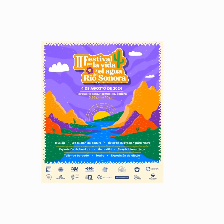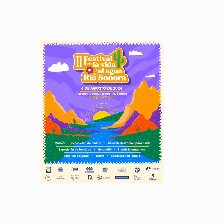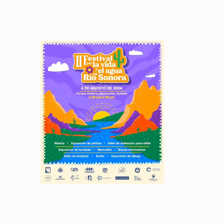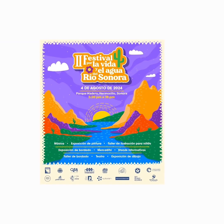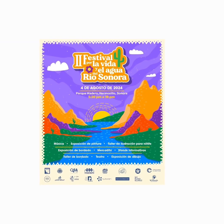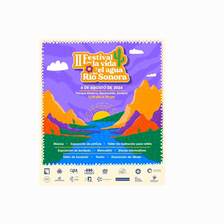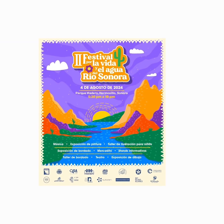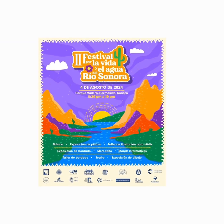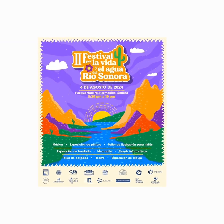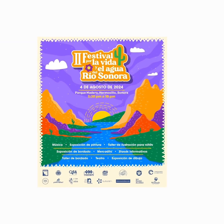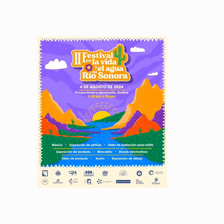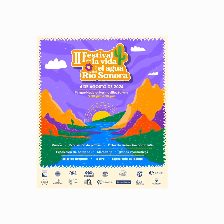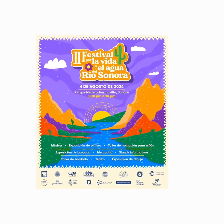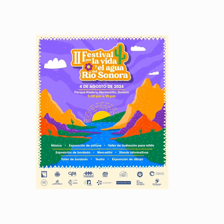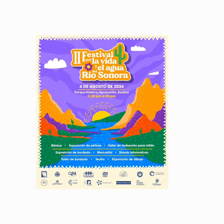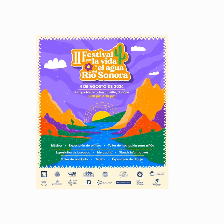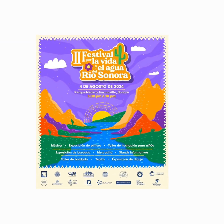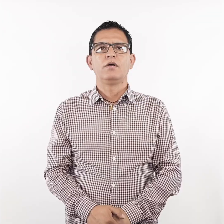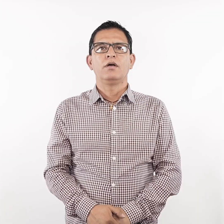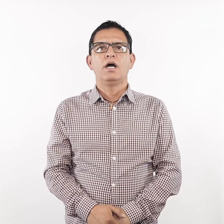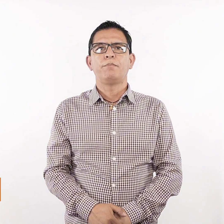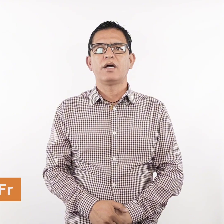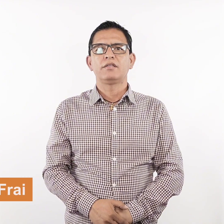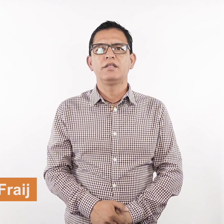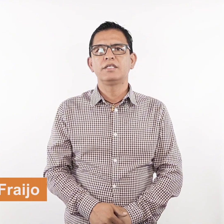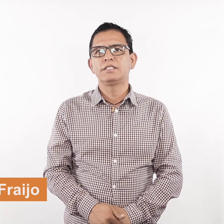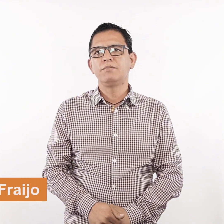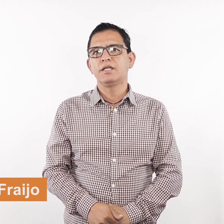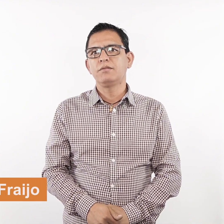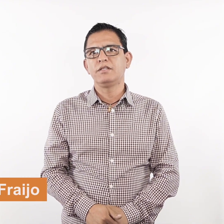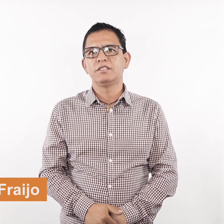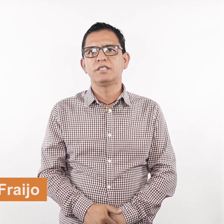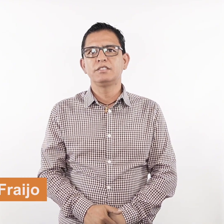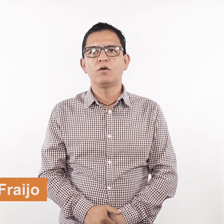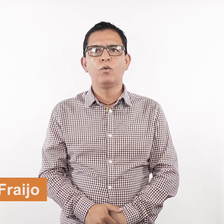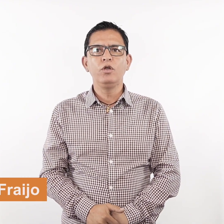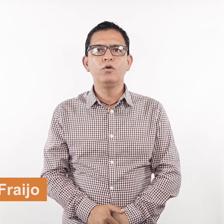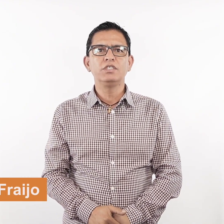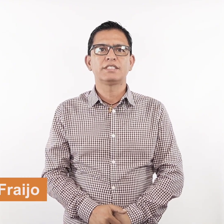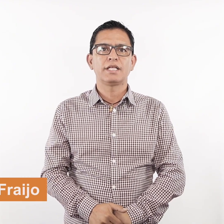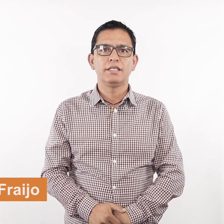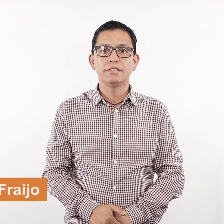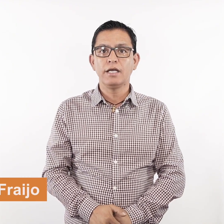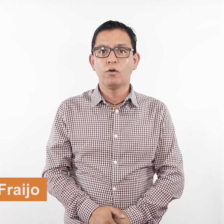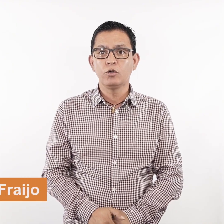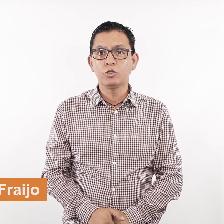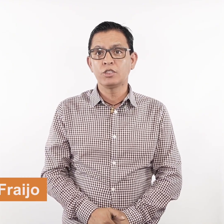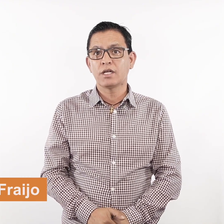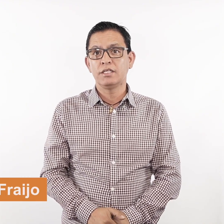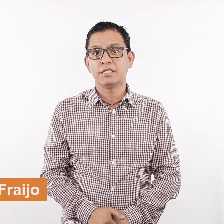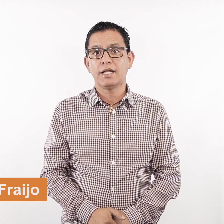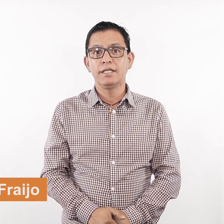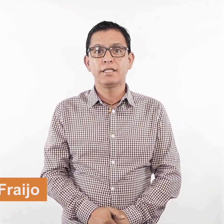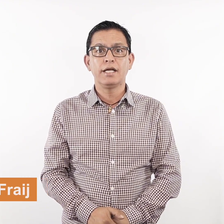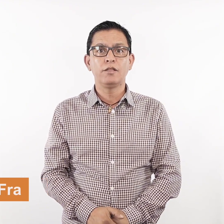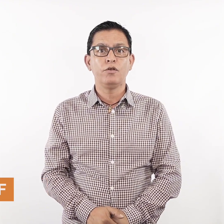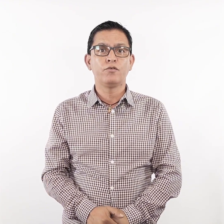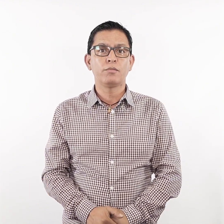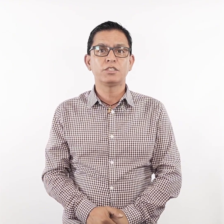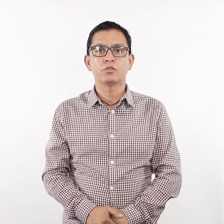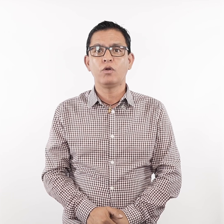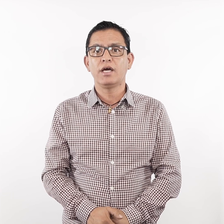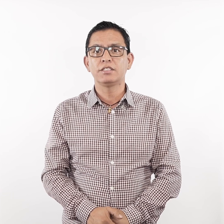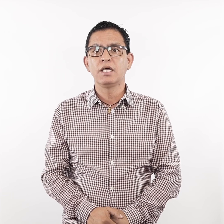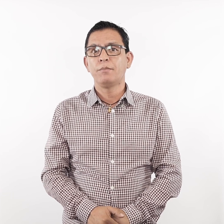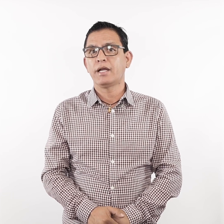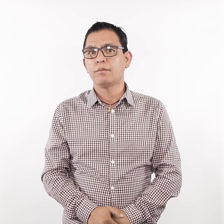en memoria de Norberto Bustamante. A partir de este viernes 26 de julio y hasta el 10 de agosto se realizará la entrega de